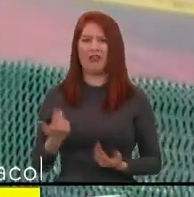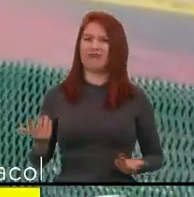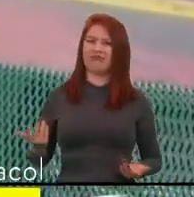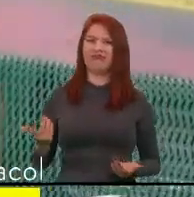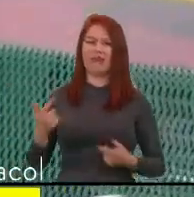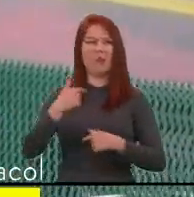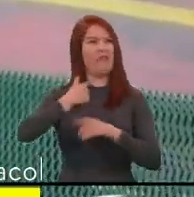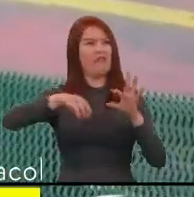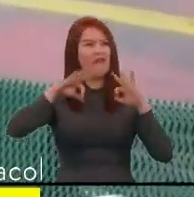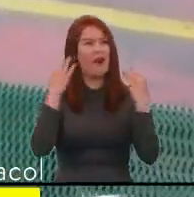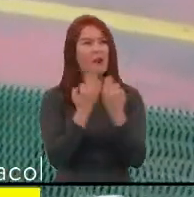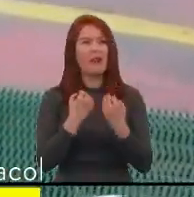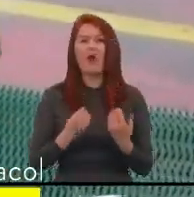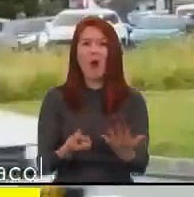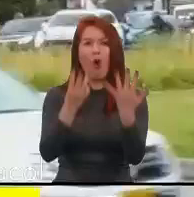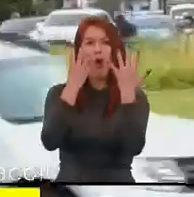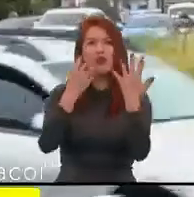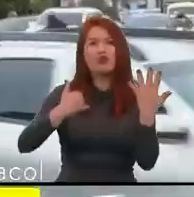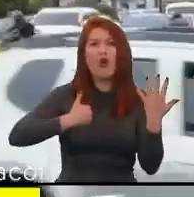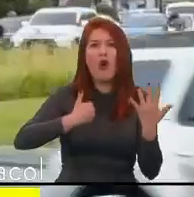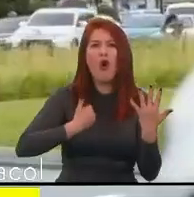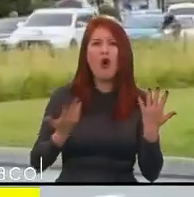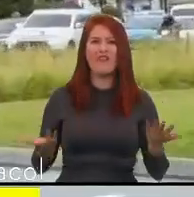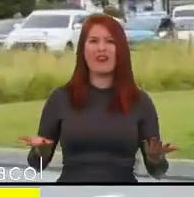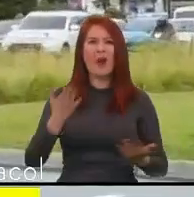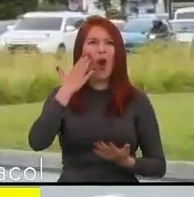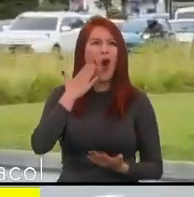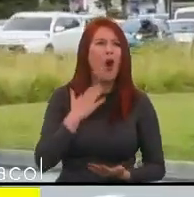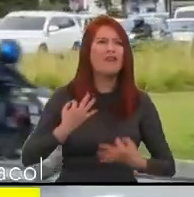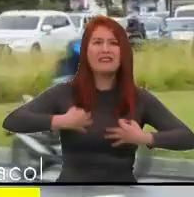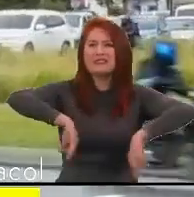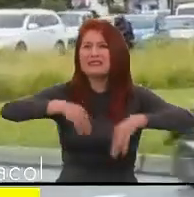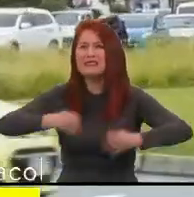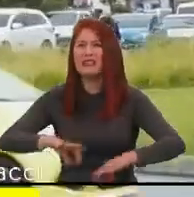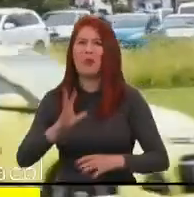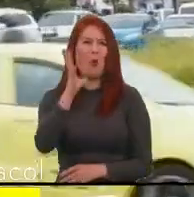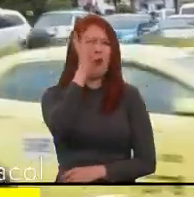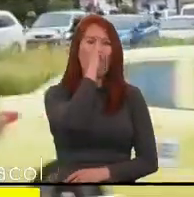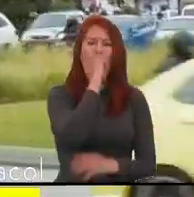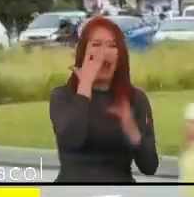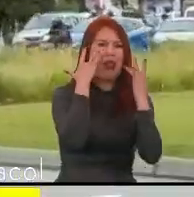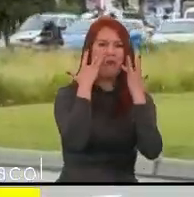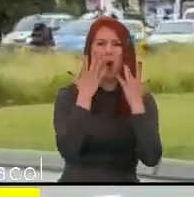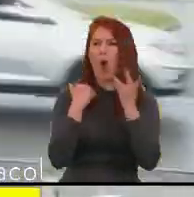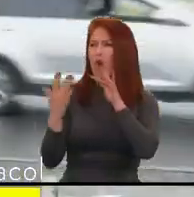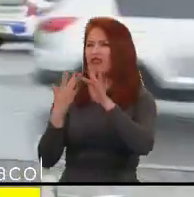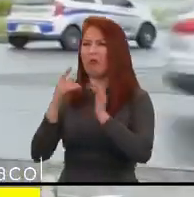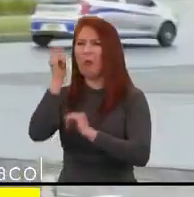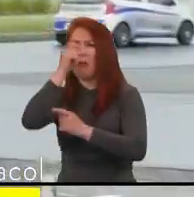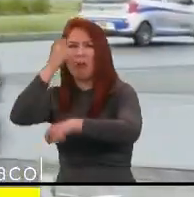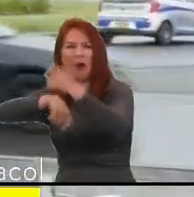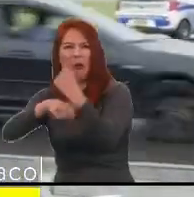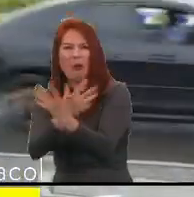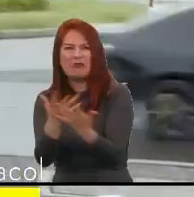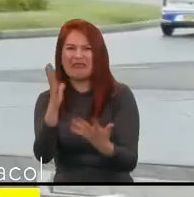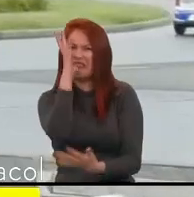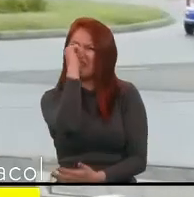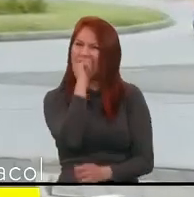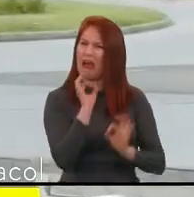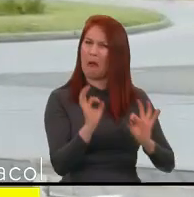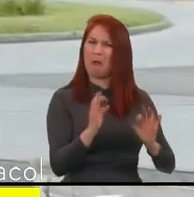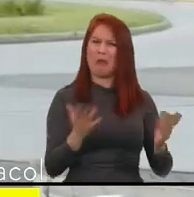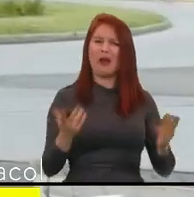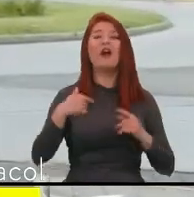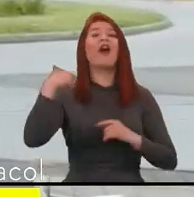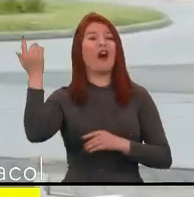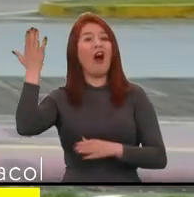sus familiares, los 8 jóvenes, eran jóvenes limpios, íntegros, que no estaban con contacto con ninguno de estos grupos armados, contrario a lo que